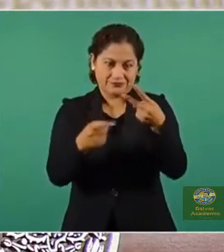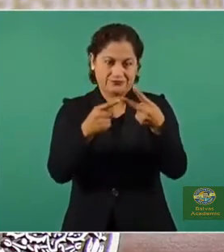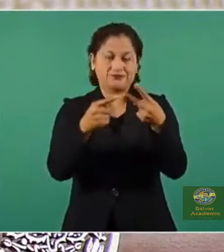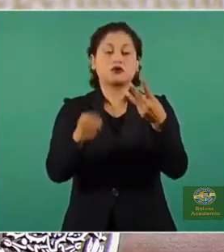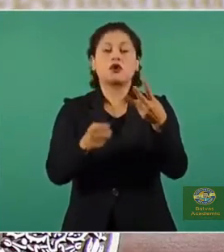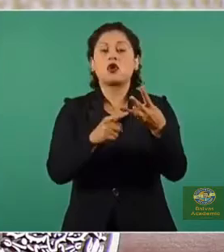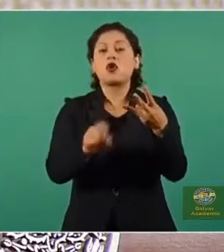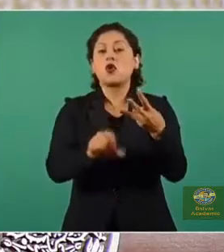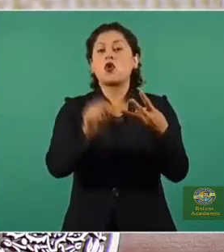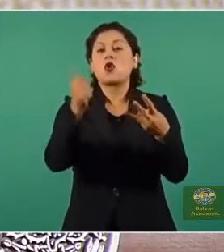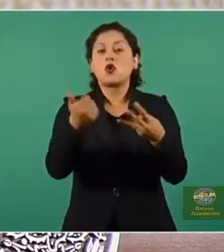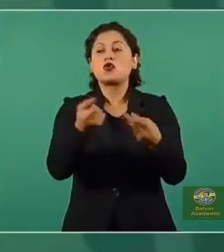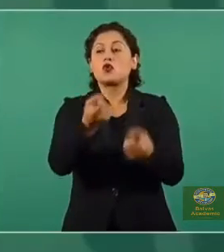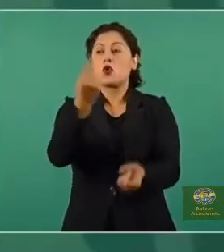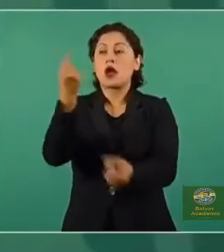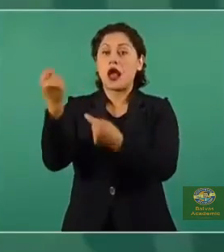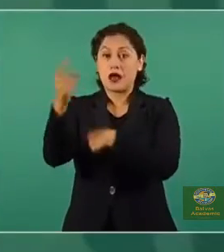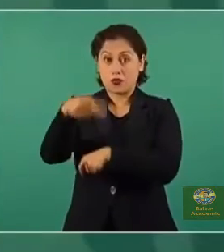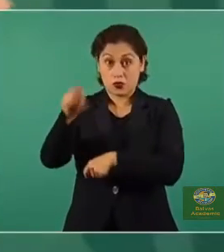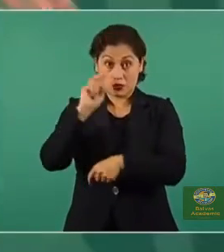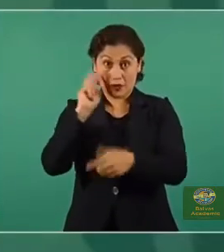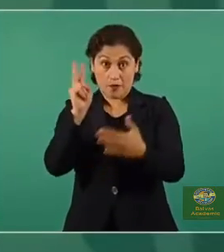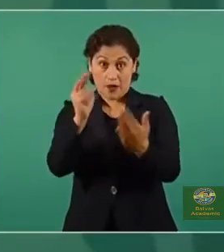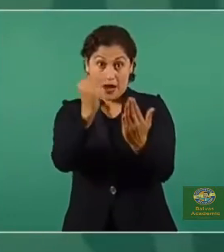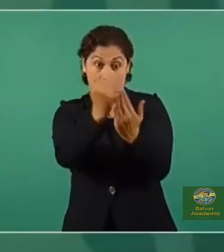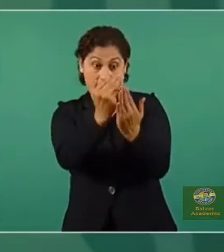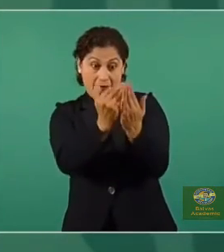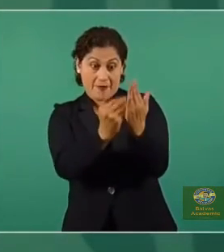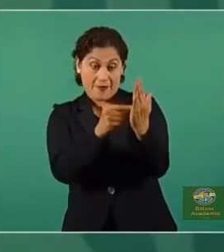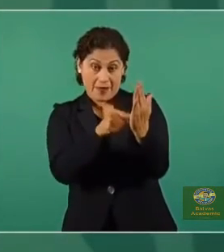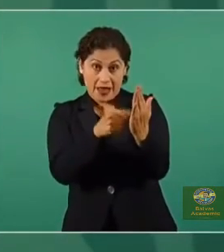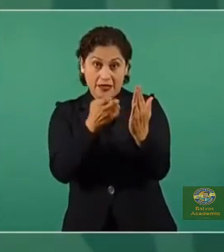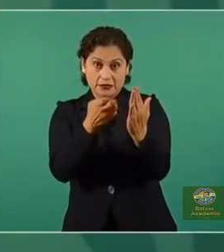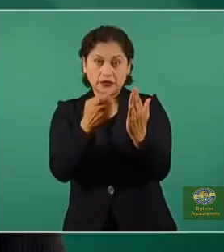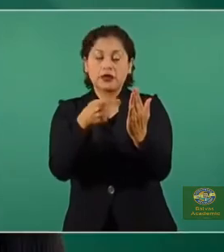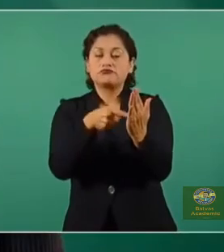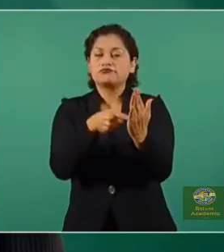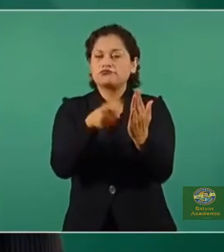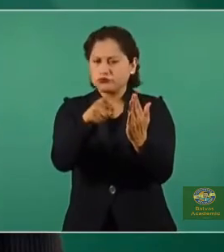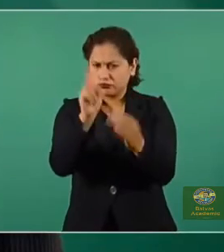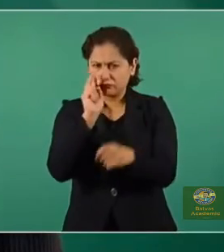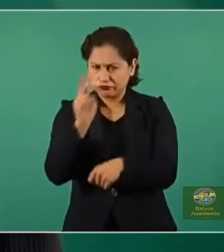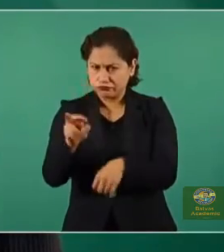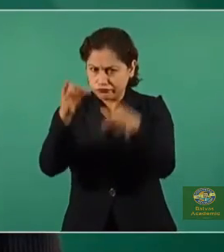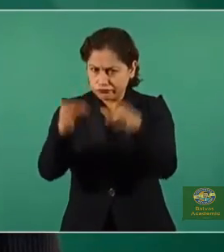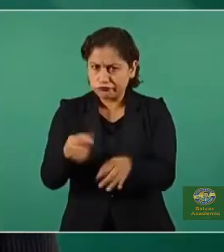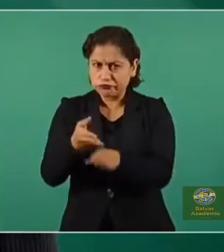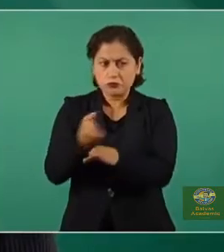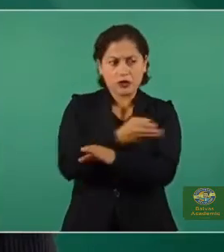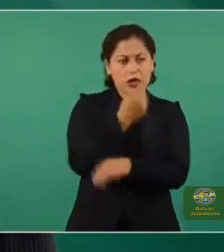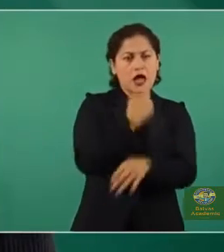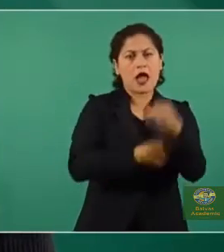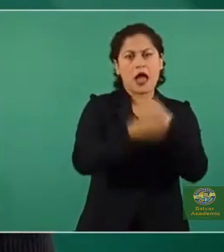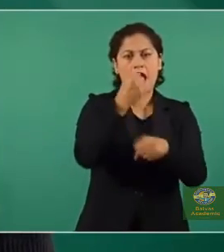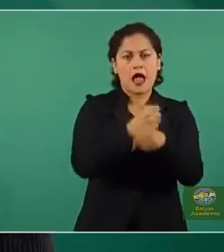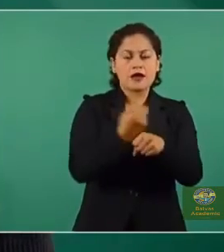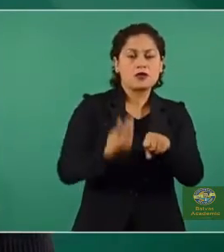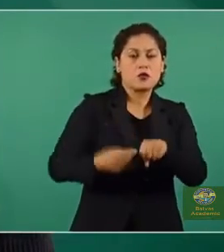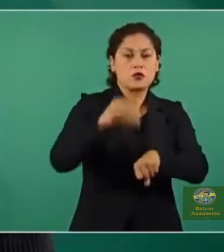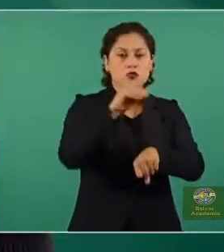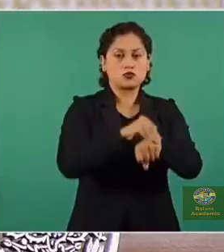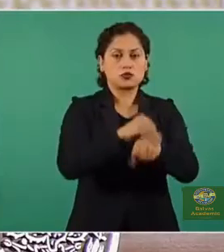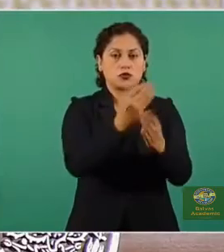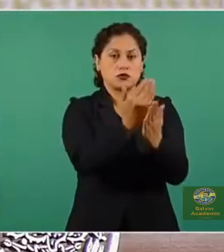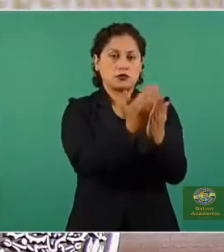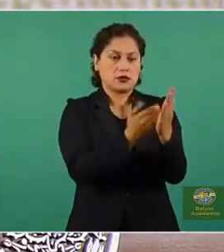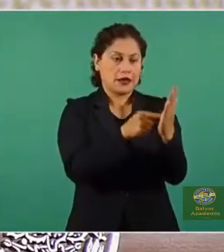ellos, si analizábamos esos puntos de esa carta del año pasado, establecía nada más lo que se hace en el primer